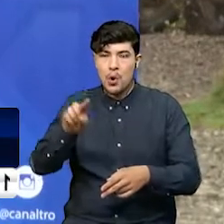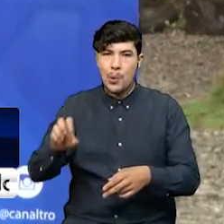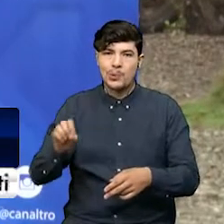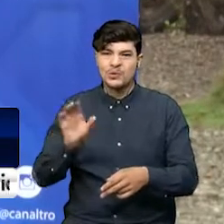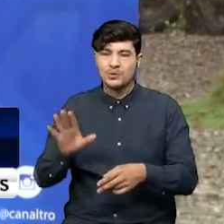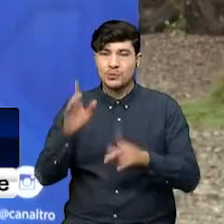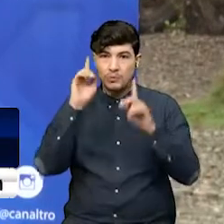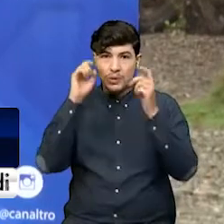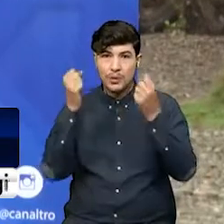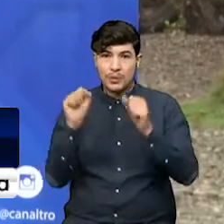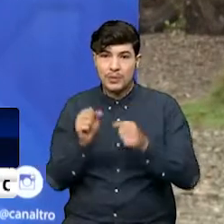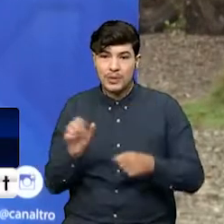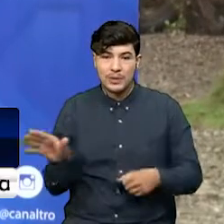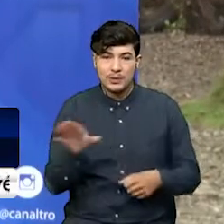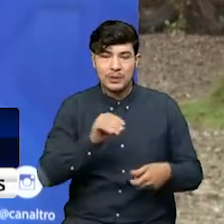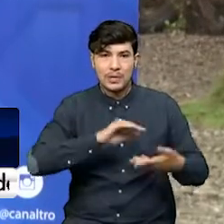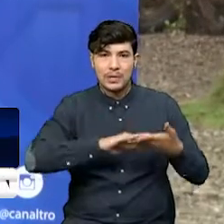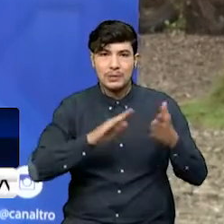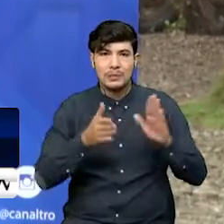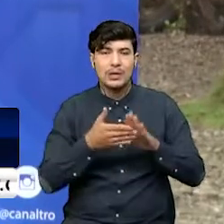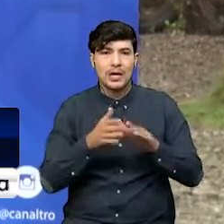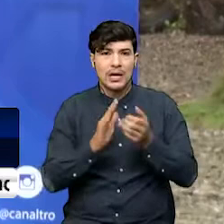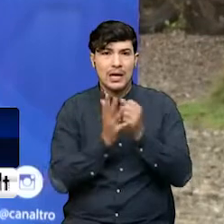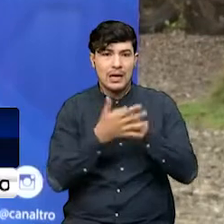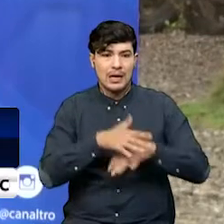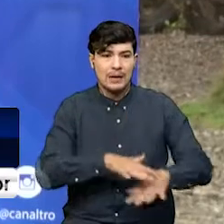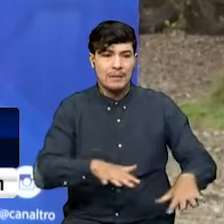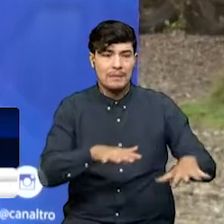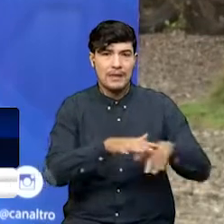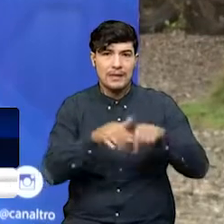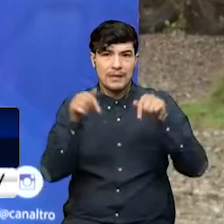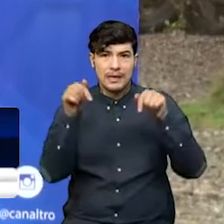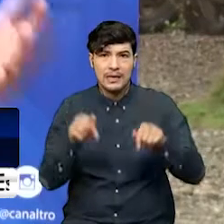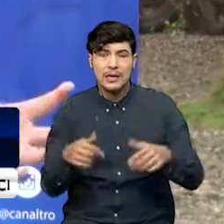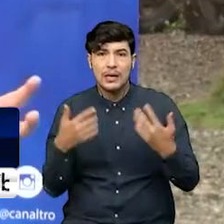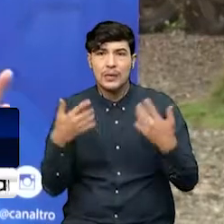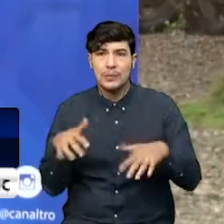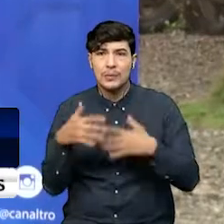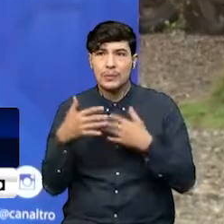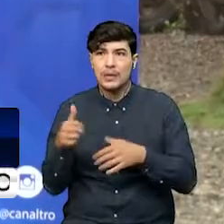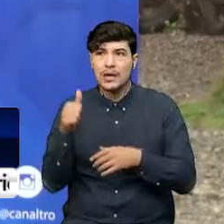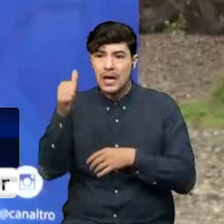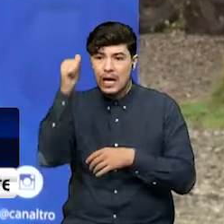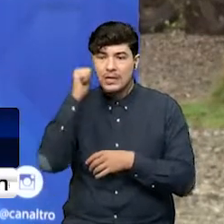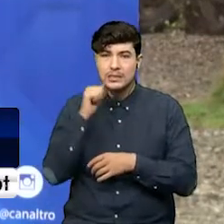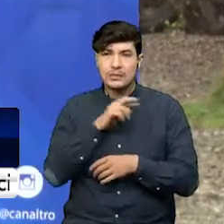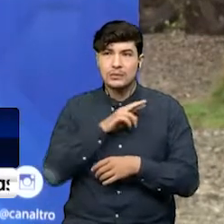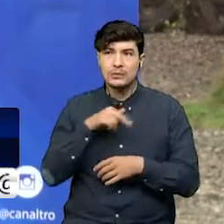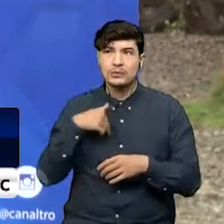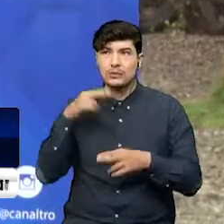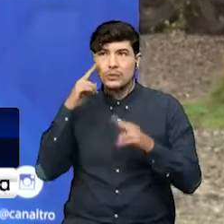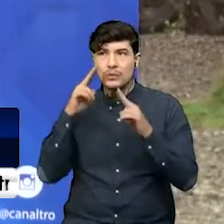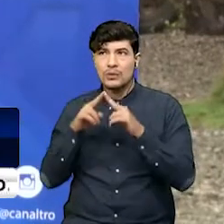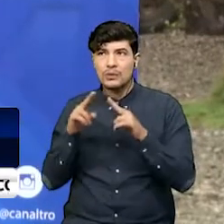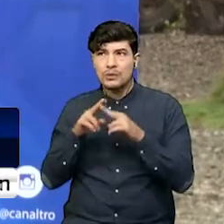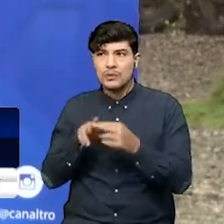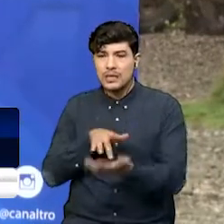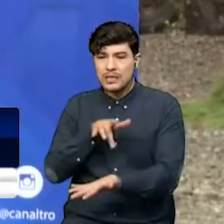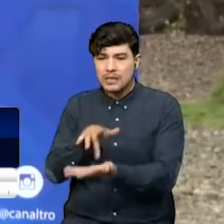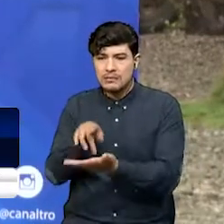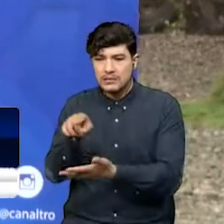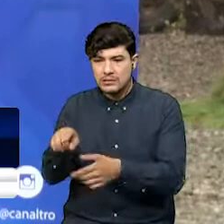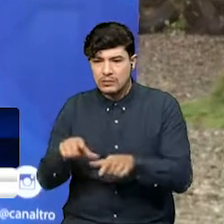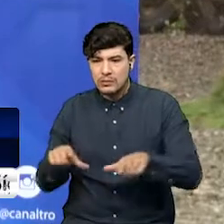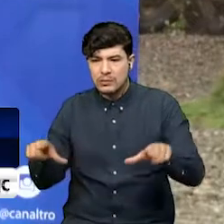a las comunidades sino también a las autoridades ambientales y gubernamentales quienes ya el día de ayer conocimos hicieron presencia en este lugar precisamente